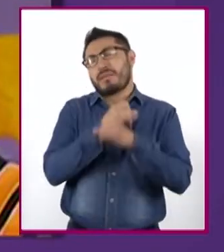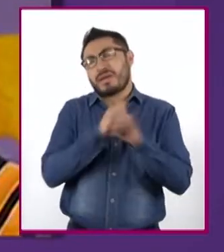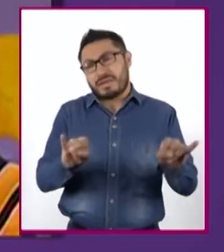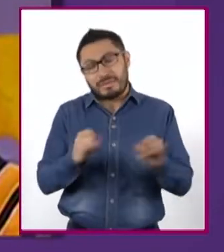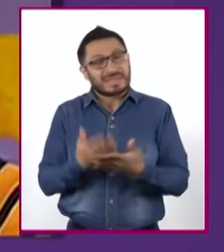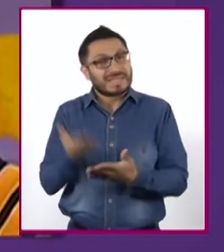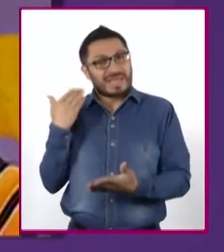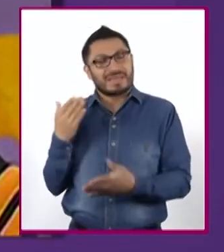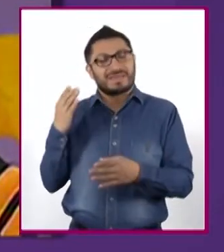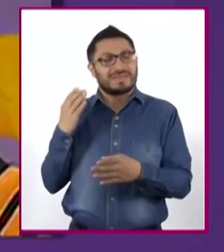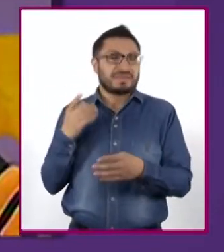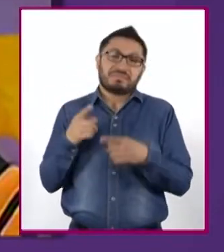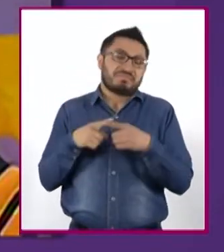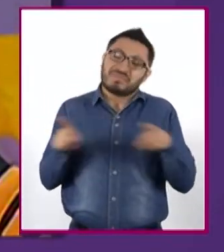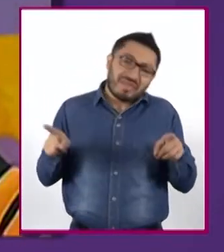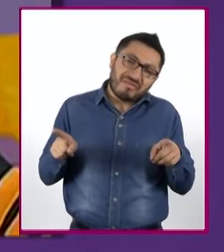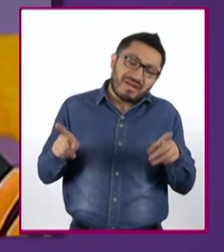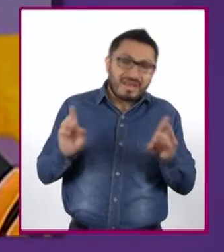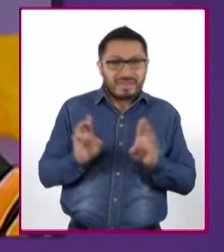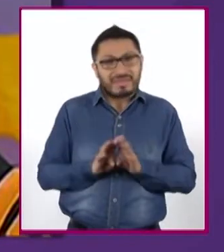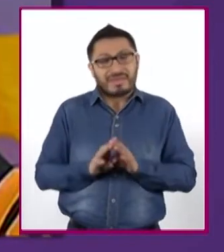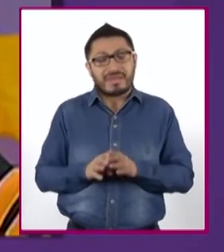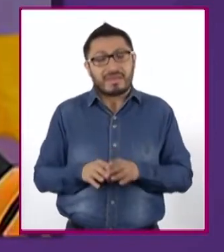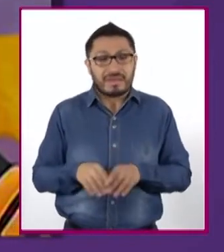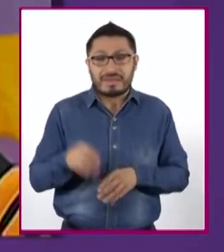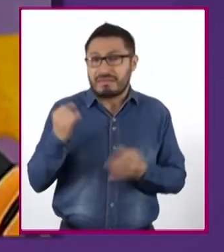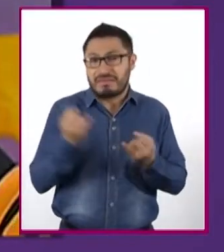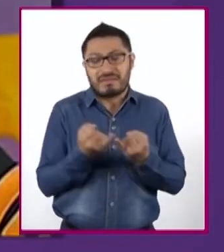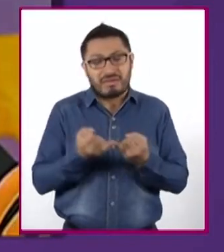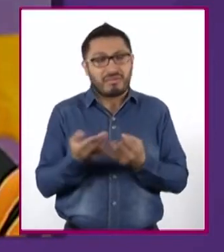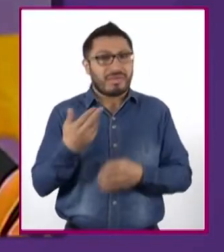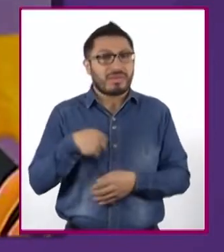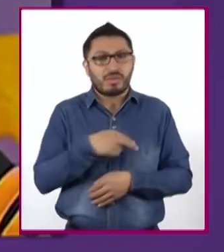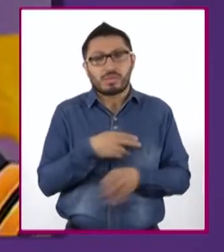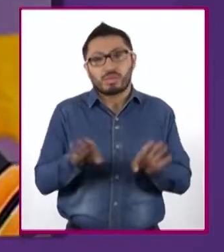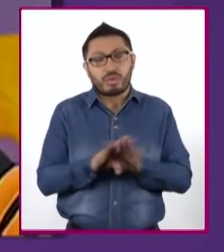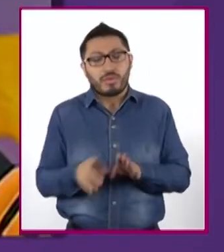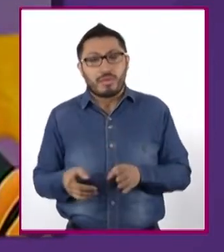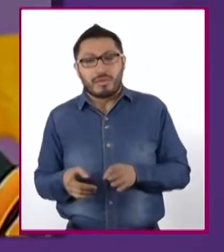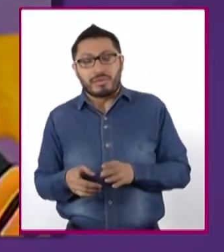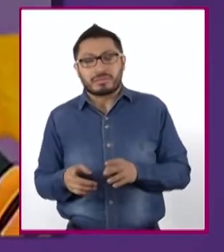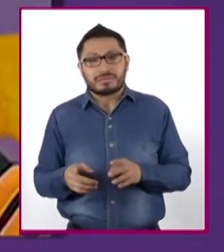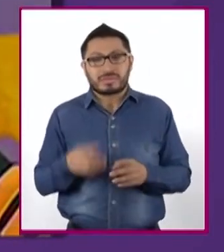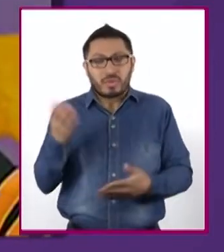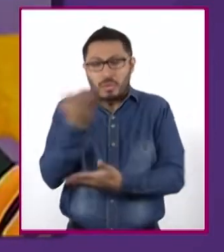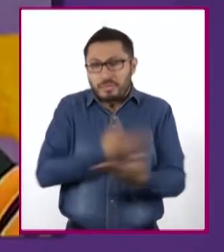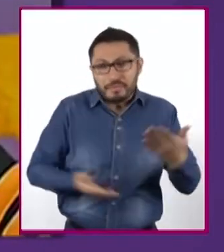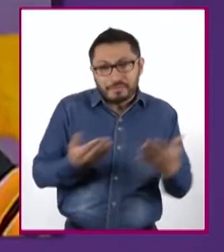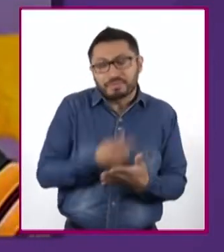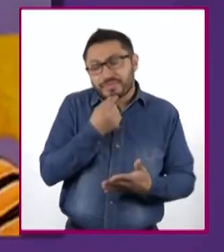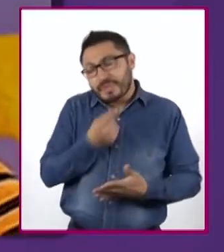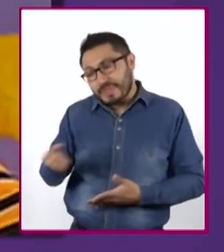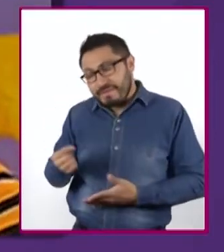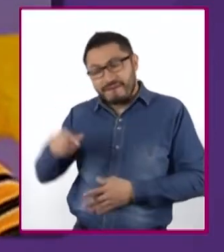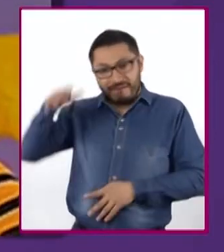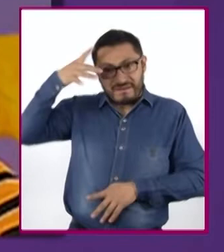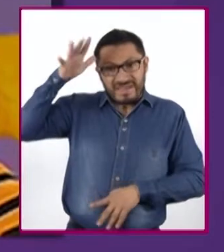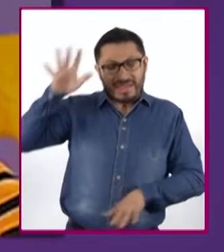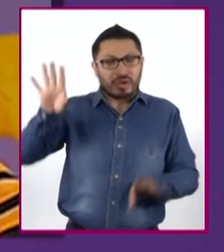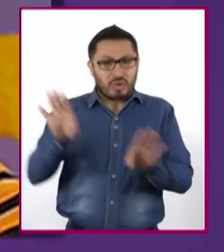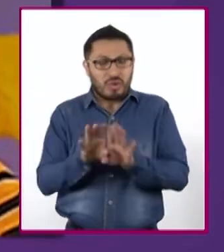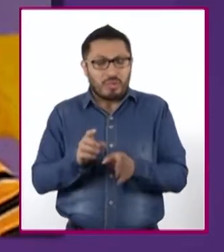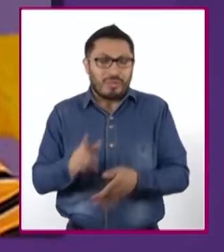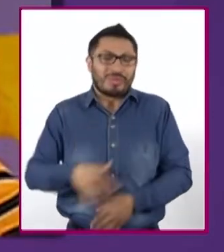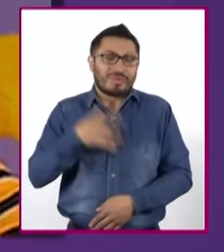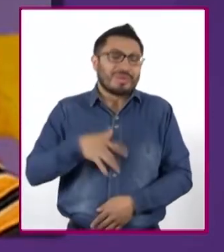antes no hacíamos. Y además es una etapa que estamos entre niños y adultos, o sea, se siente una libertad